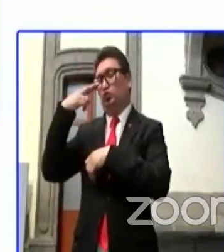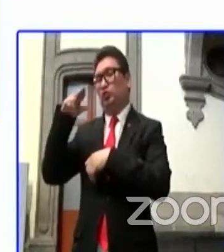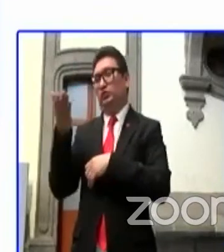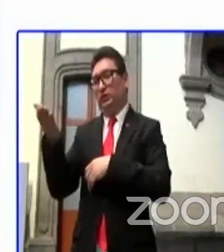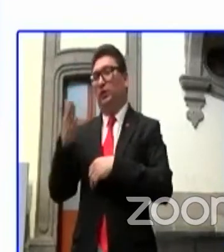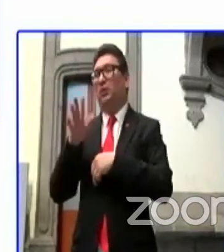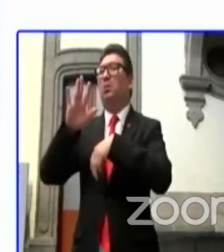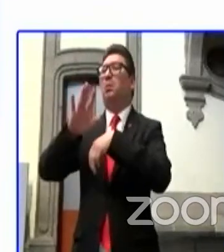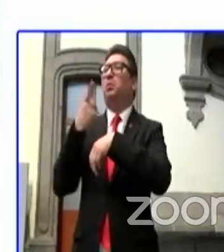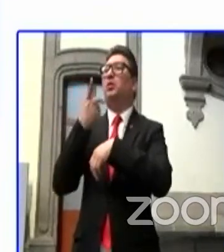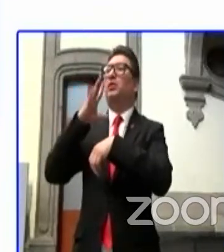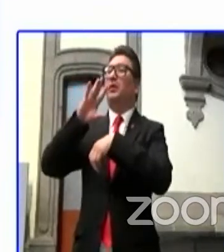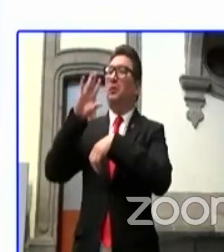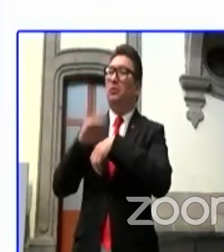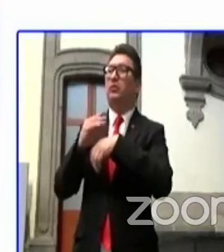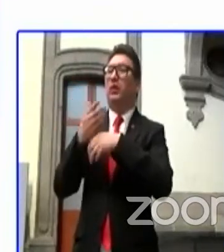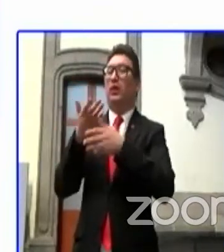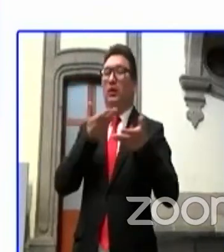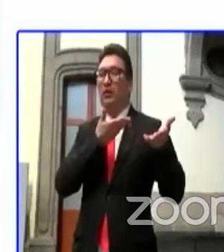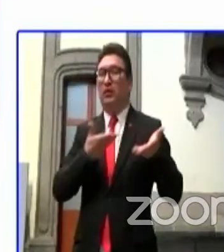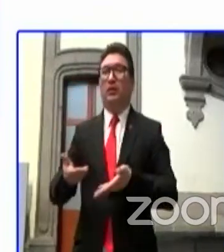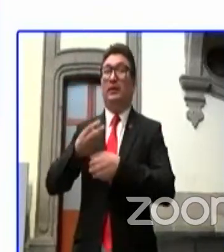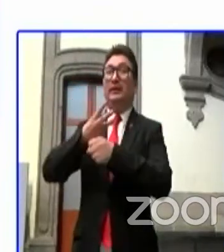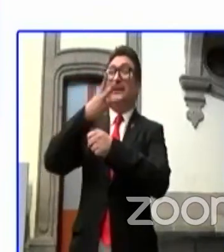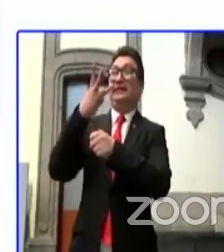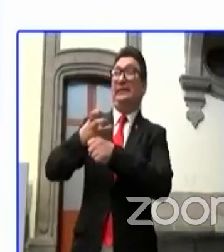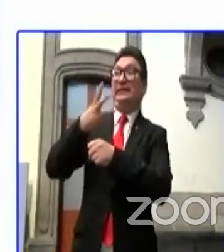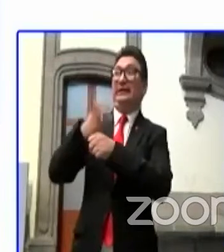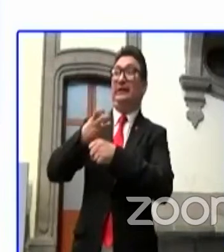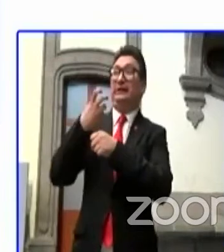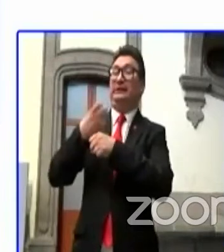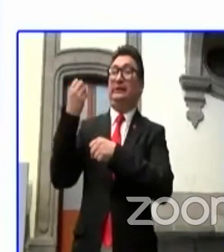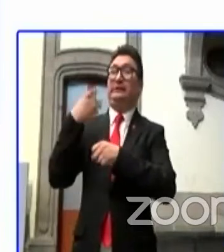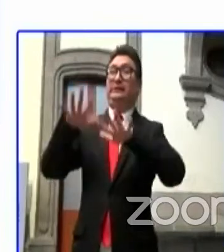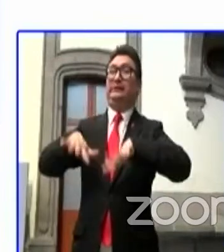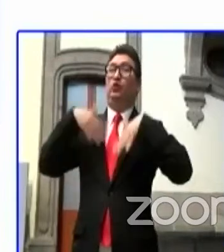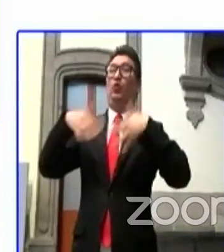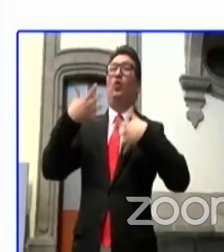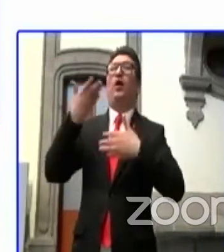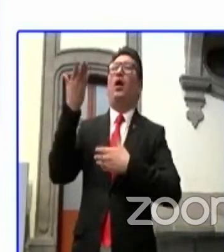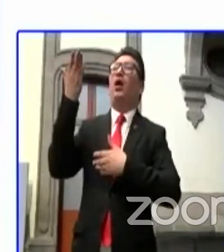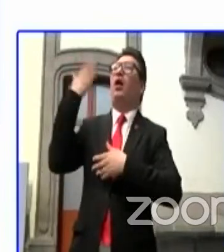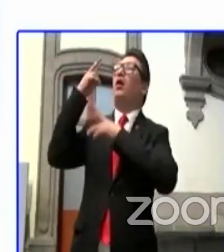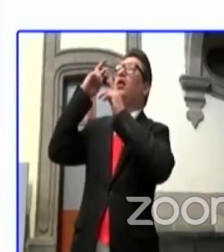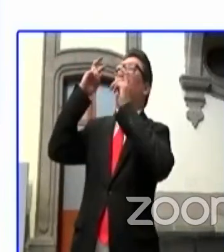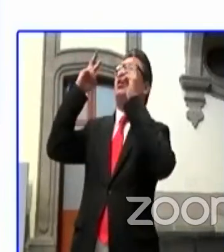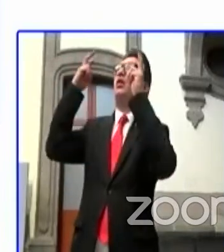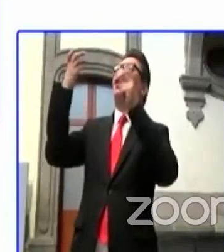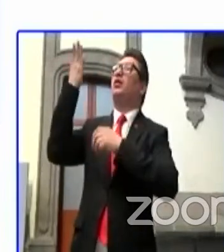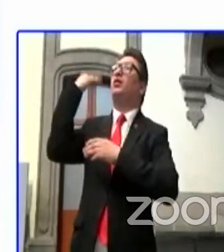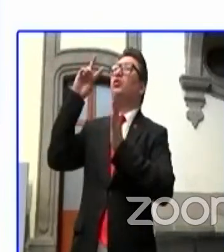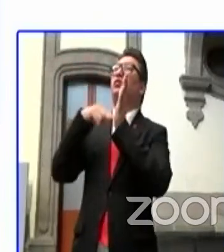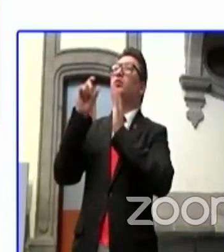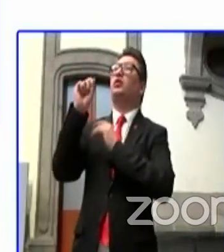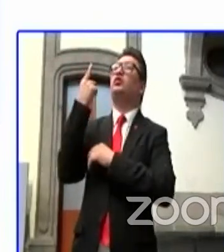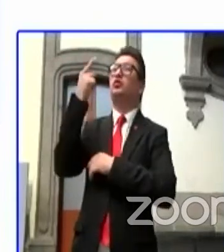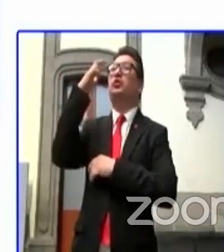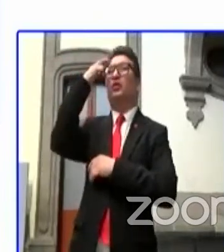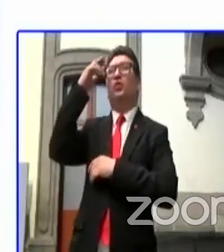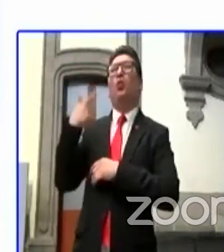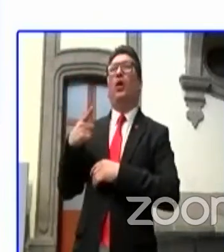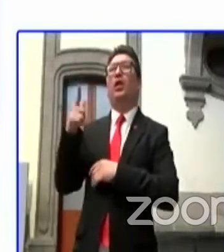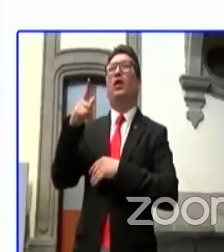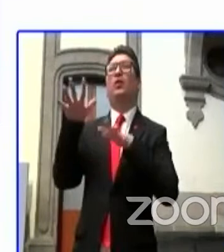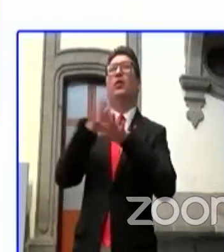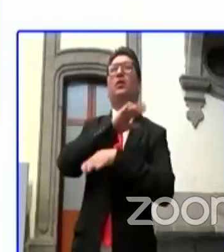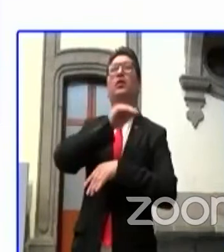hacer posible este tercer sueño que inició en el 2021 en Guanajuato y después se fue a